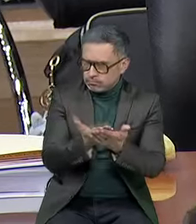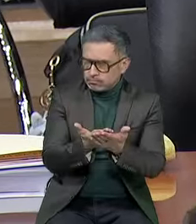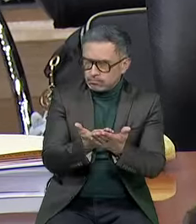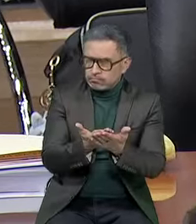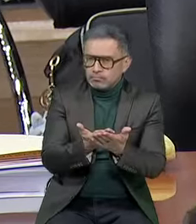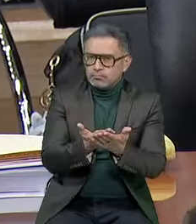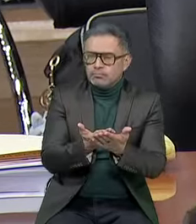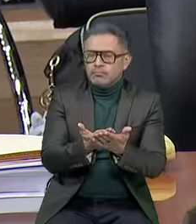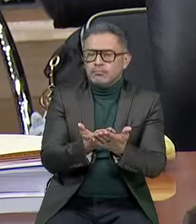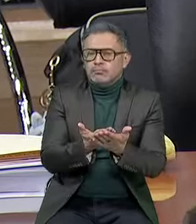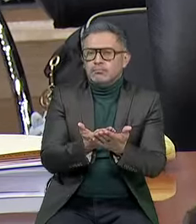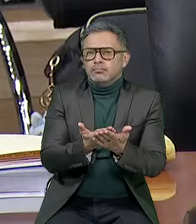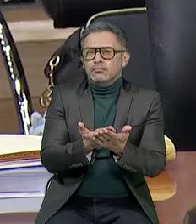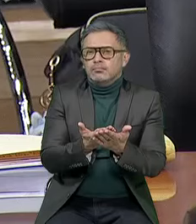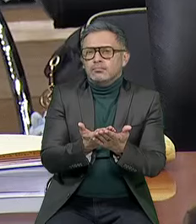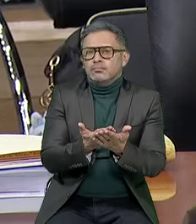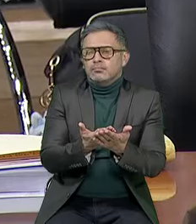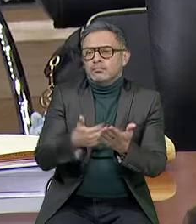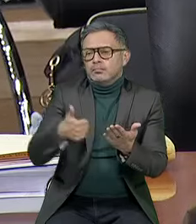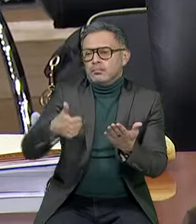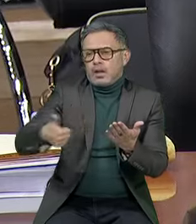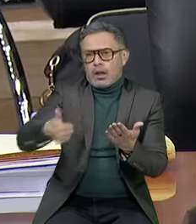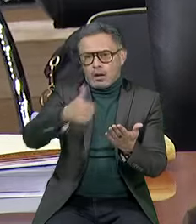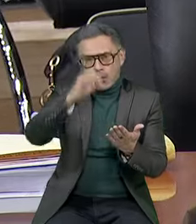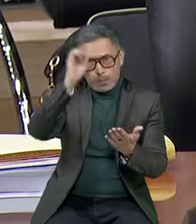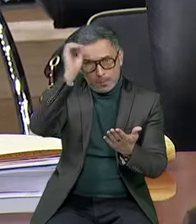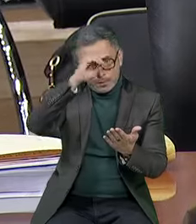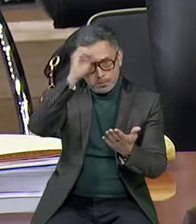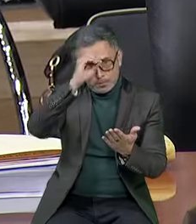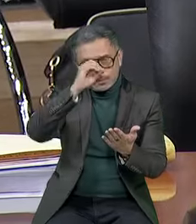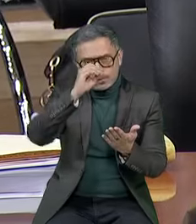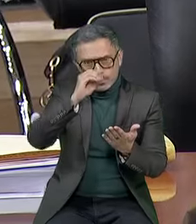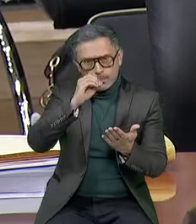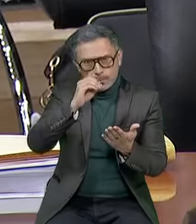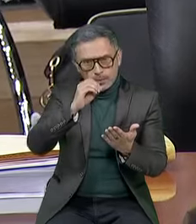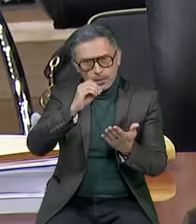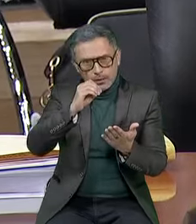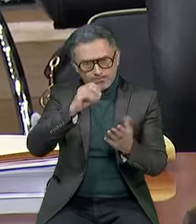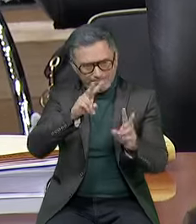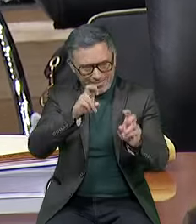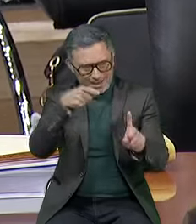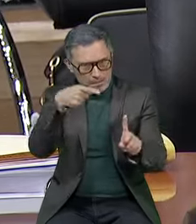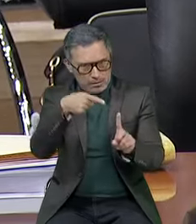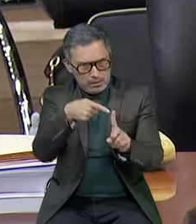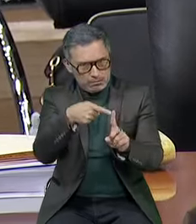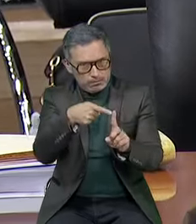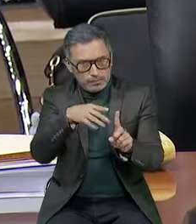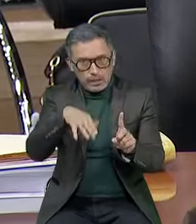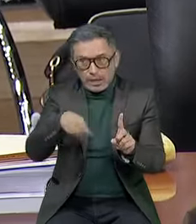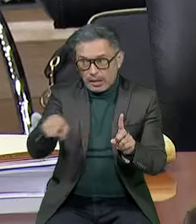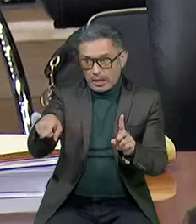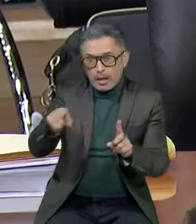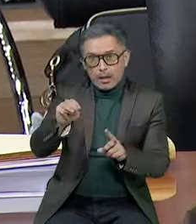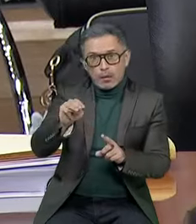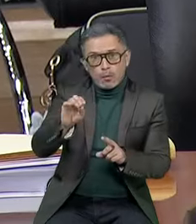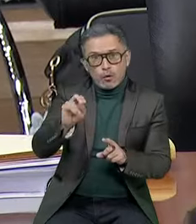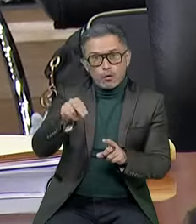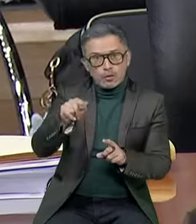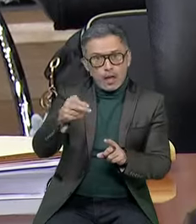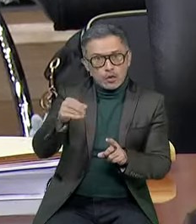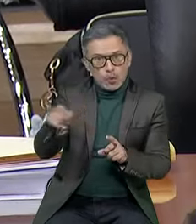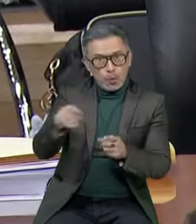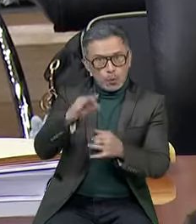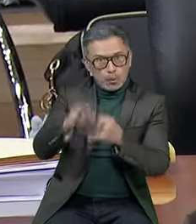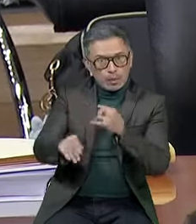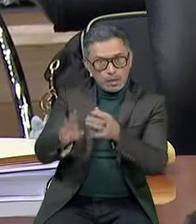su posición frente al particular. La última que hizo Montaño, yo